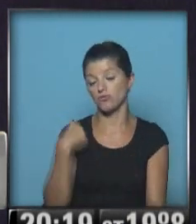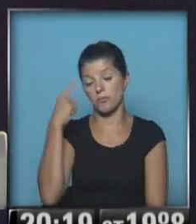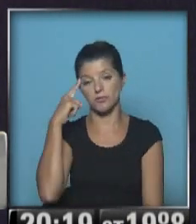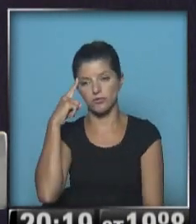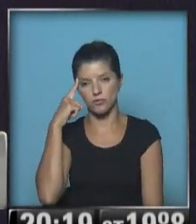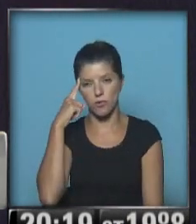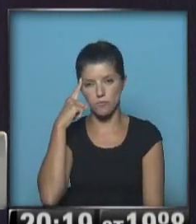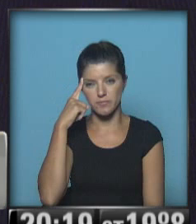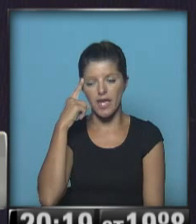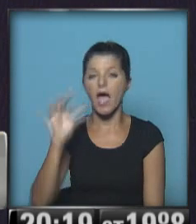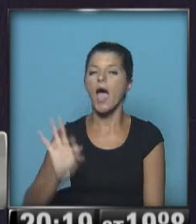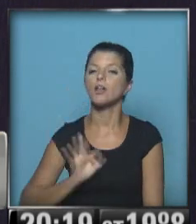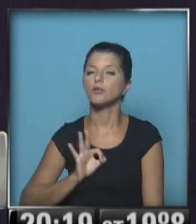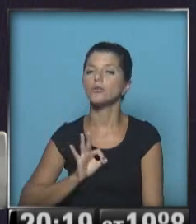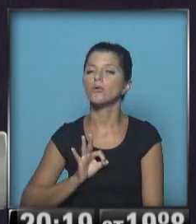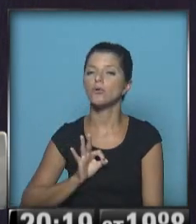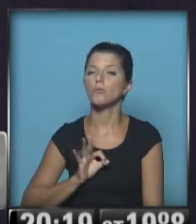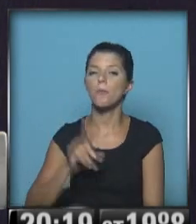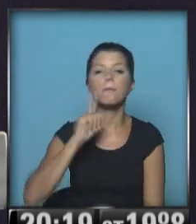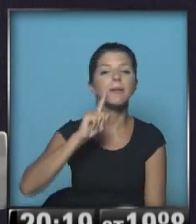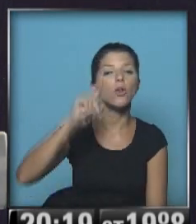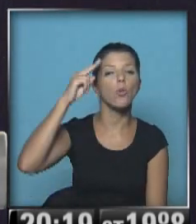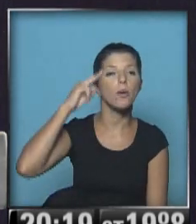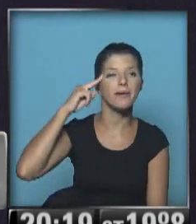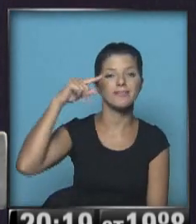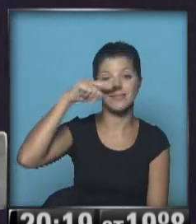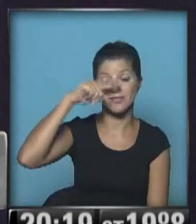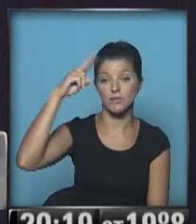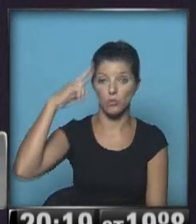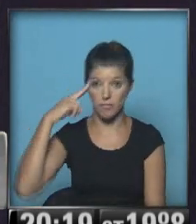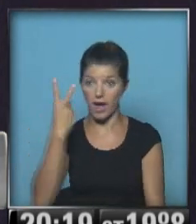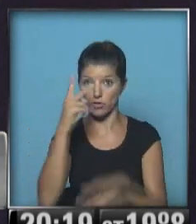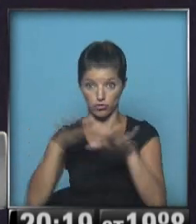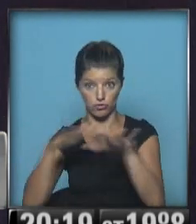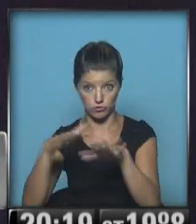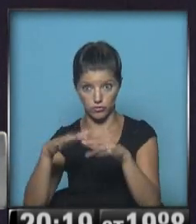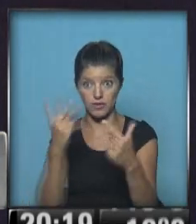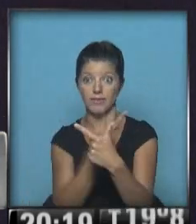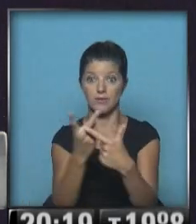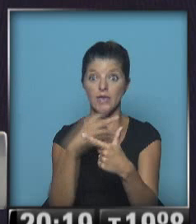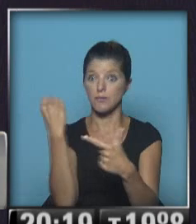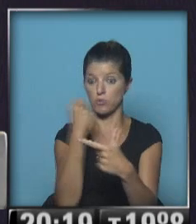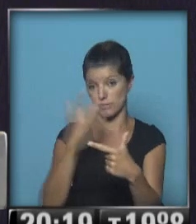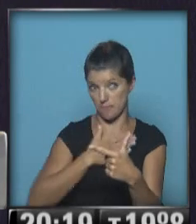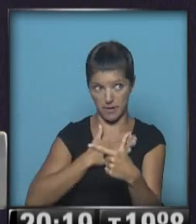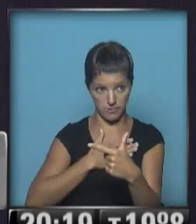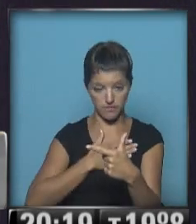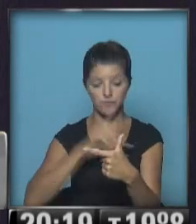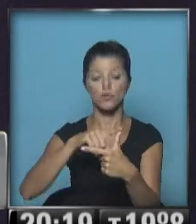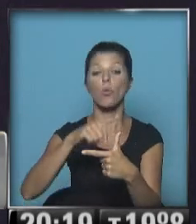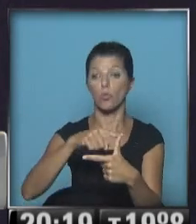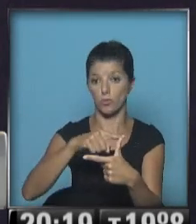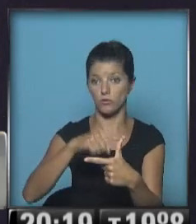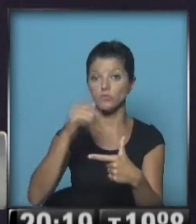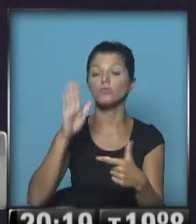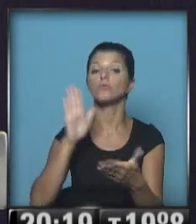año eh 79 ocurren dos hechos simbólicos para mí eh uno es la